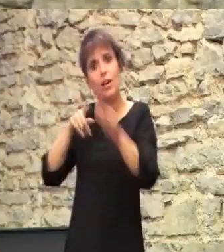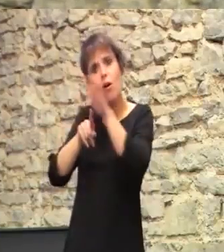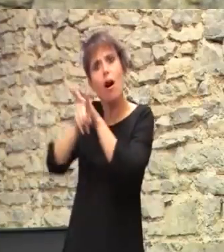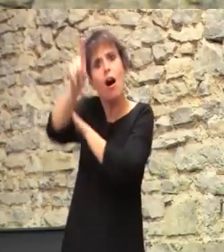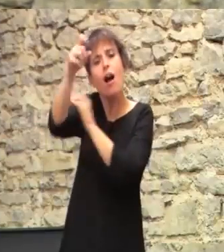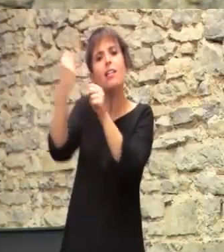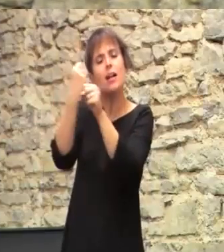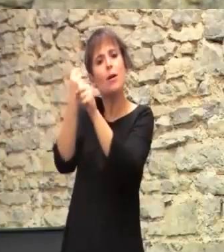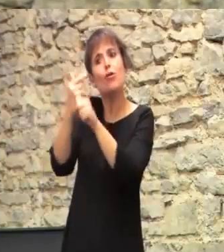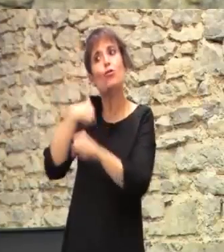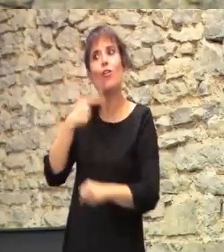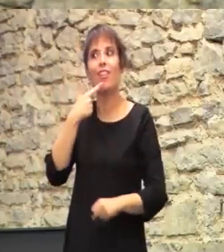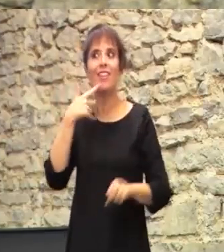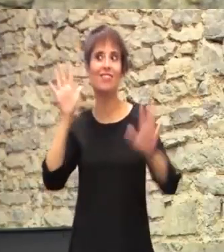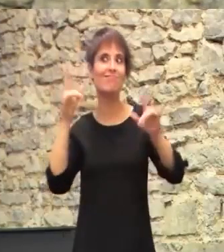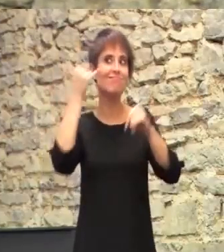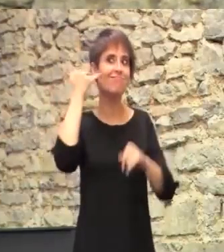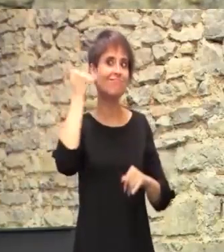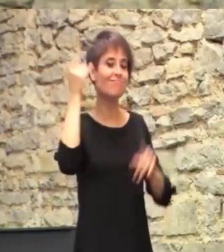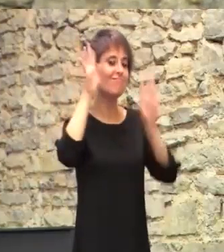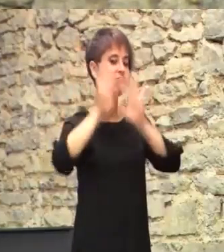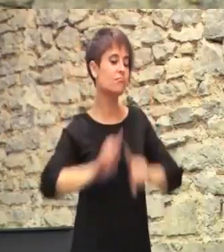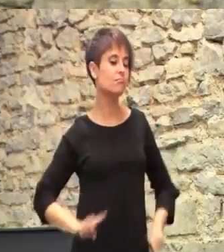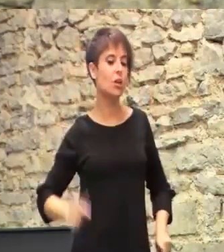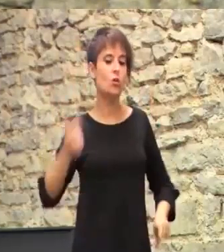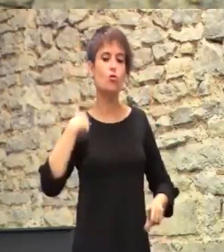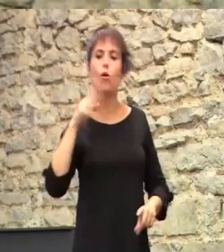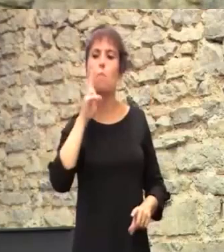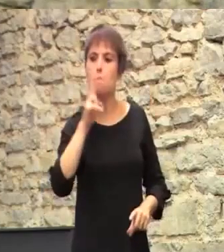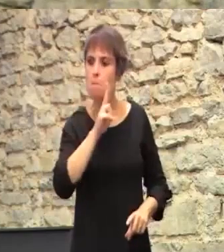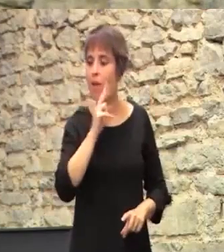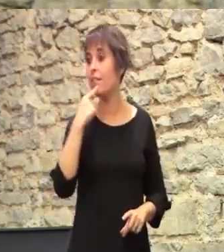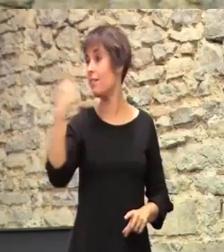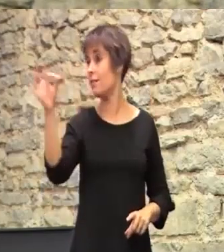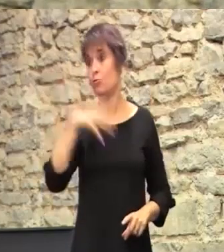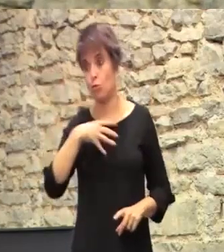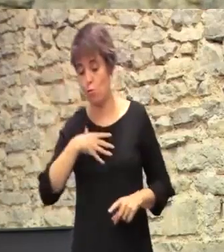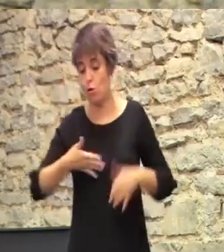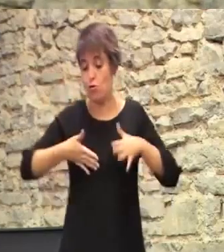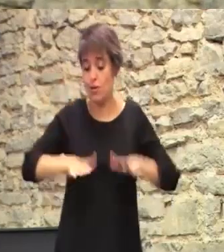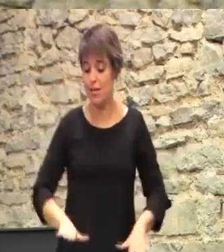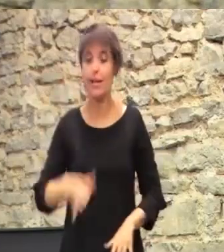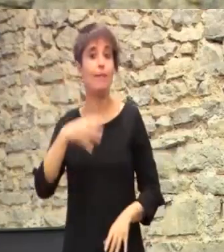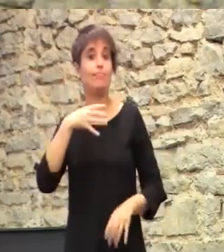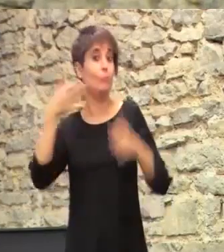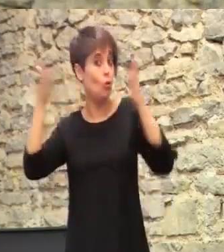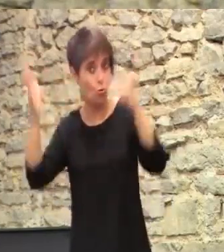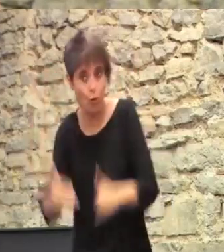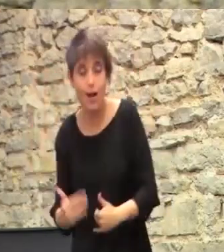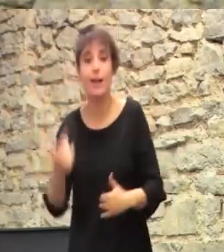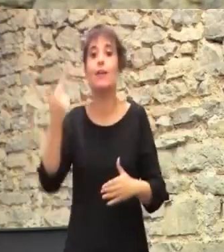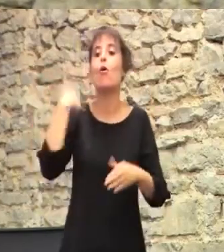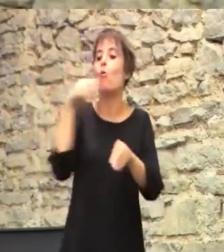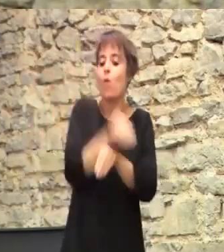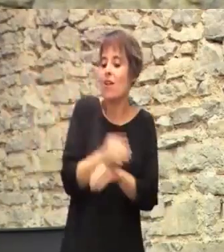el ámbito laboral tengo que negar que soy madre e hija o cuidadora porque si no no crezco no tengo que tener ningún